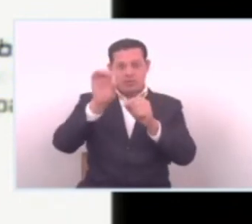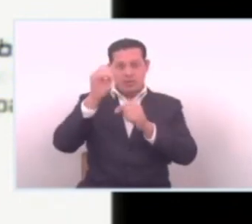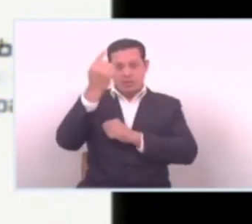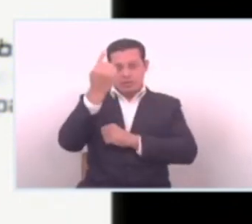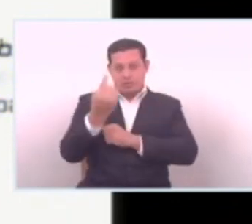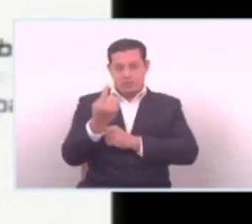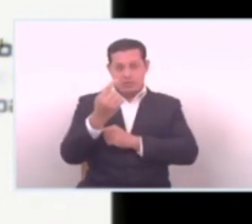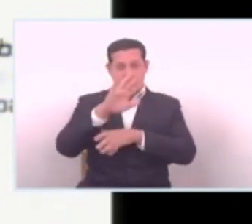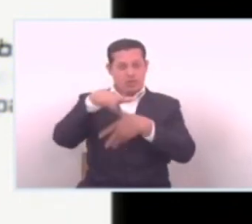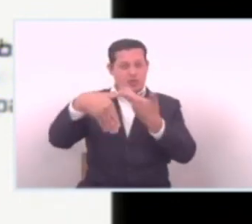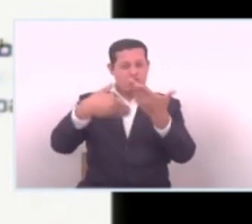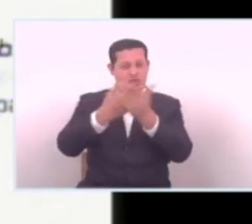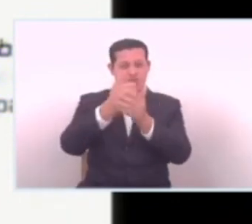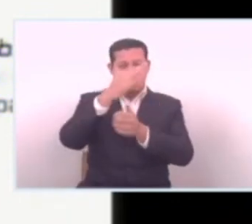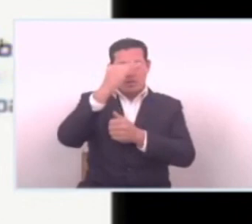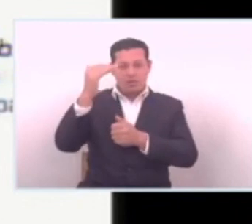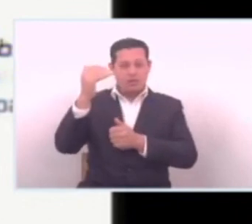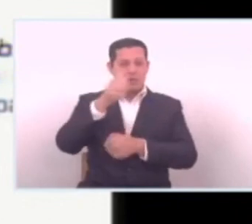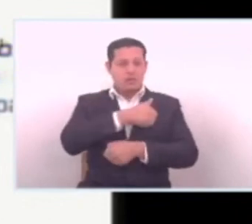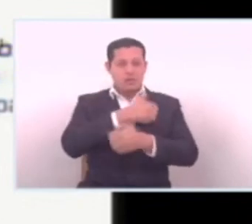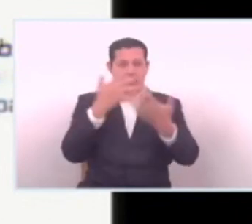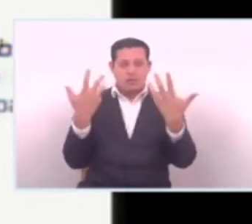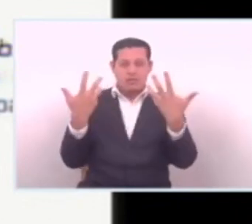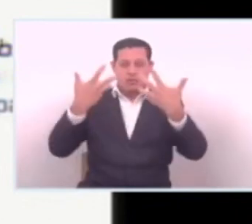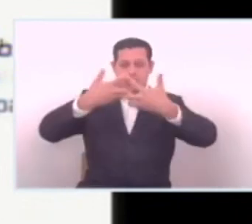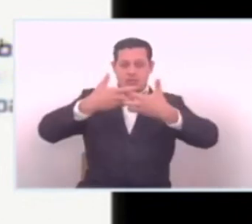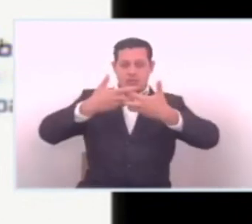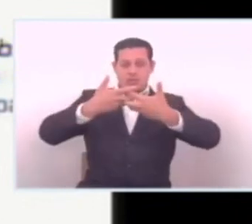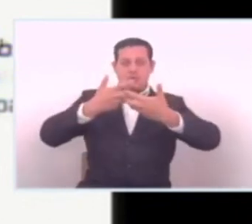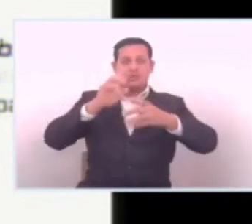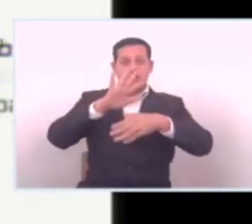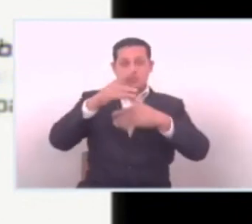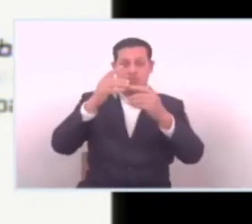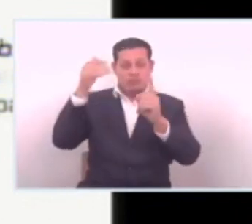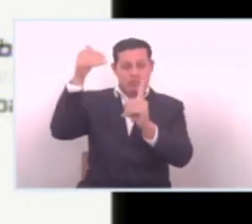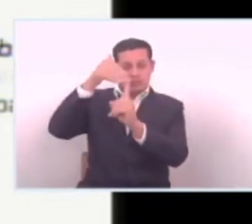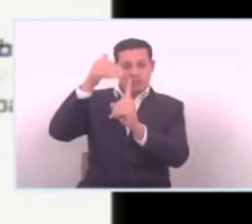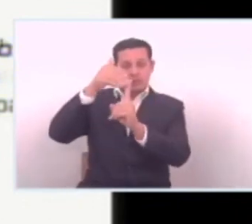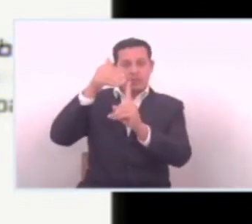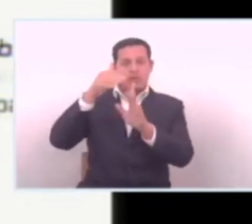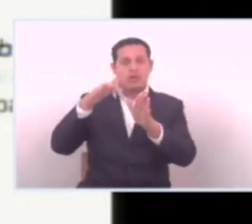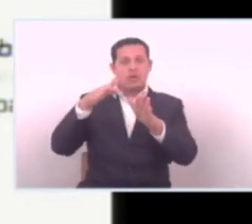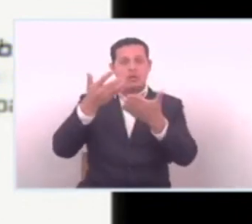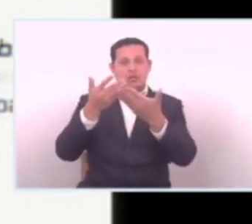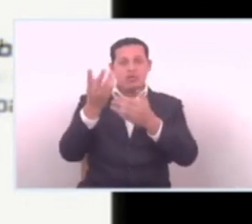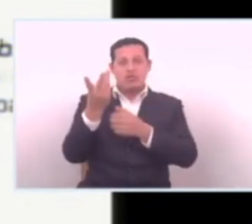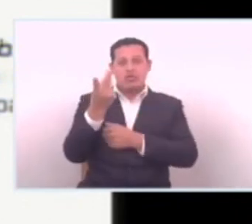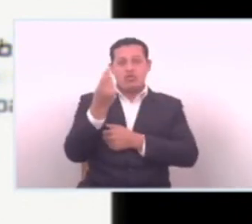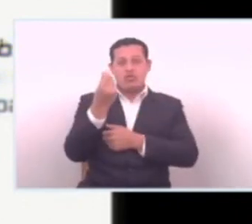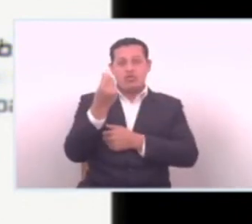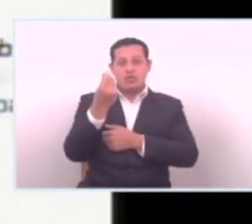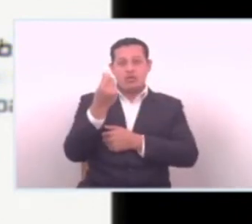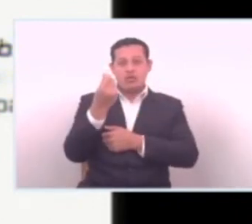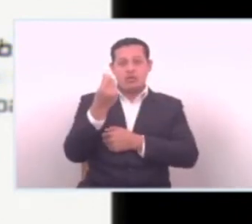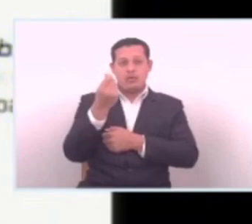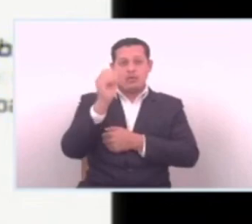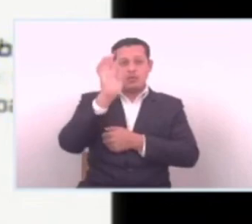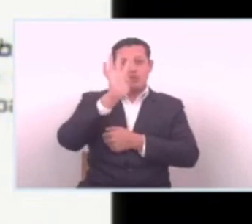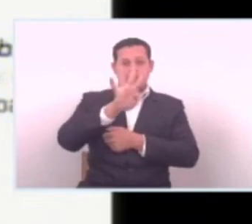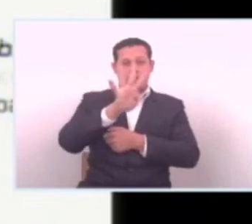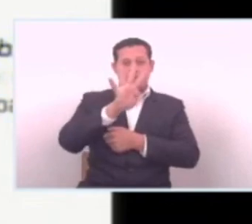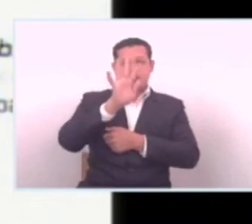personas a nivel nacional deben de ajustarse para llevar a cabo la capacitación a un número de